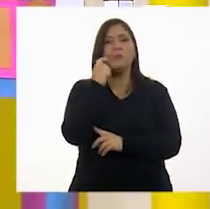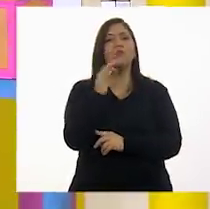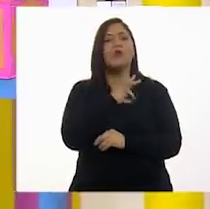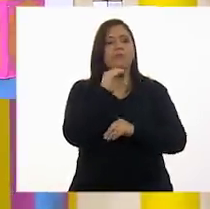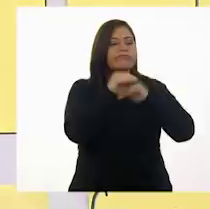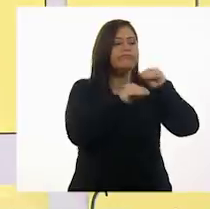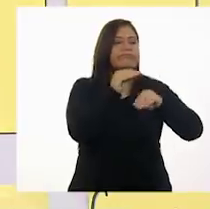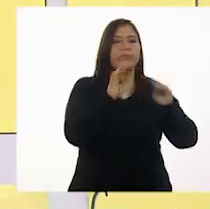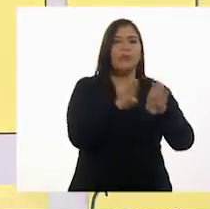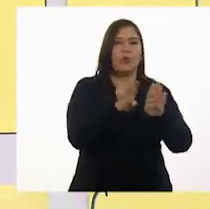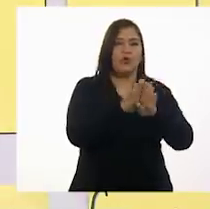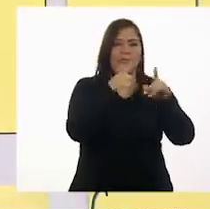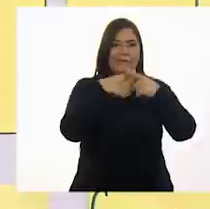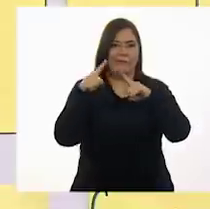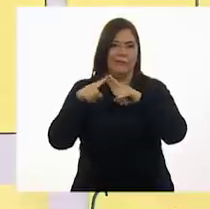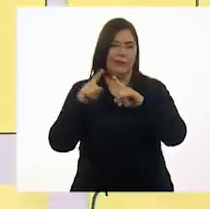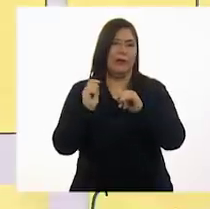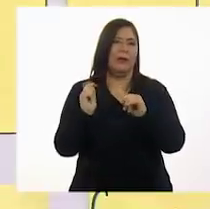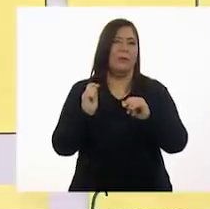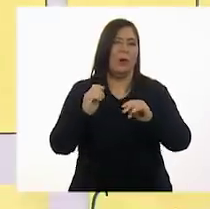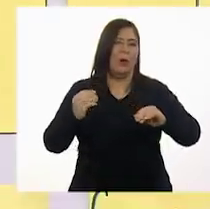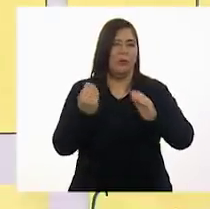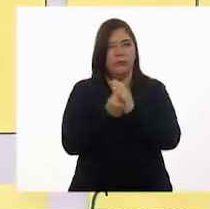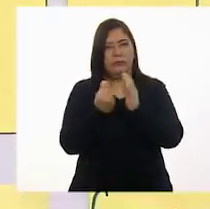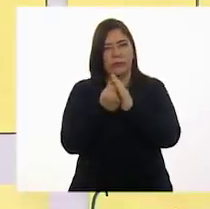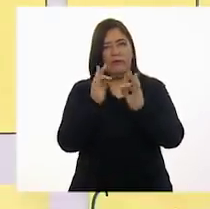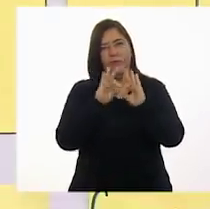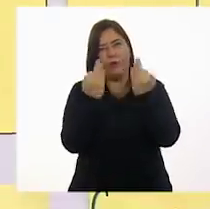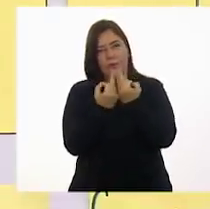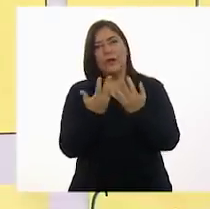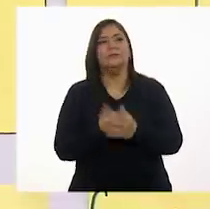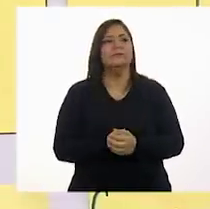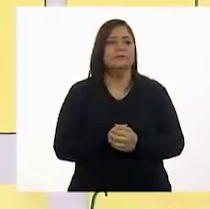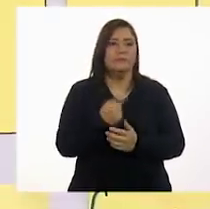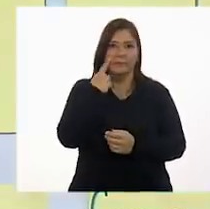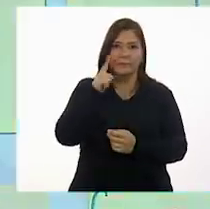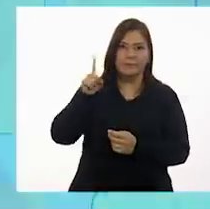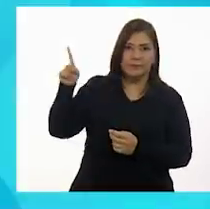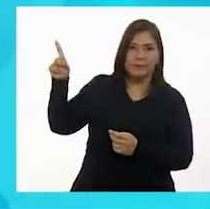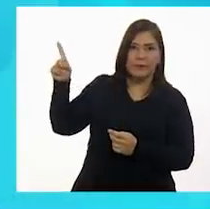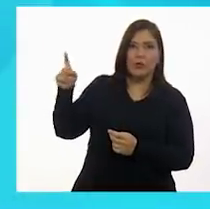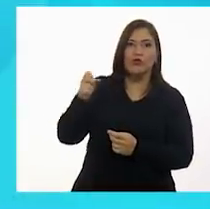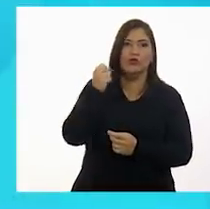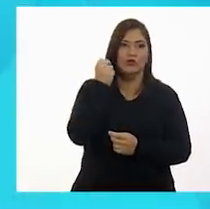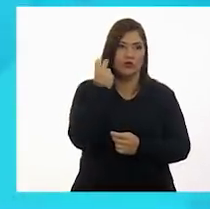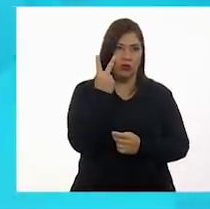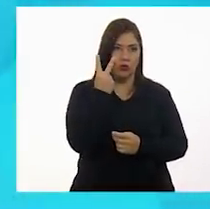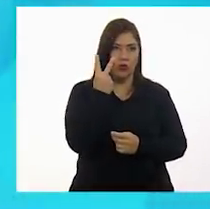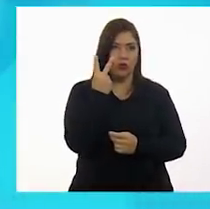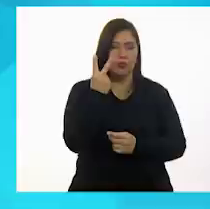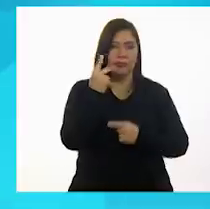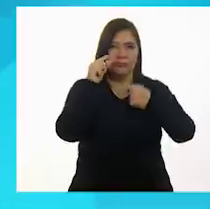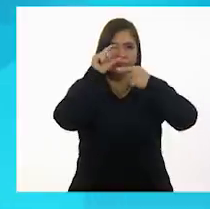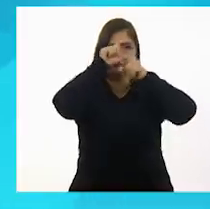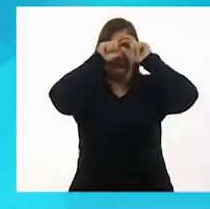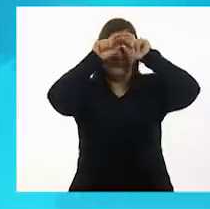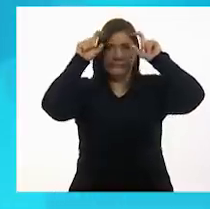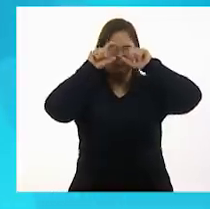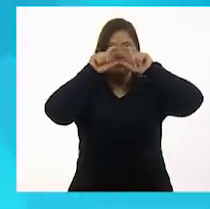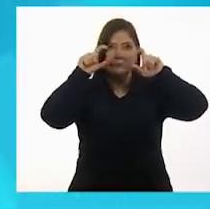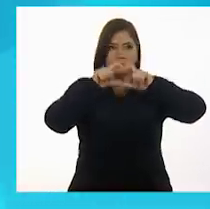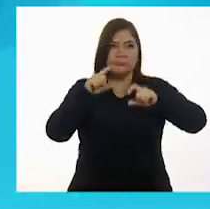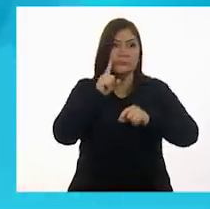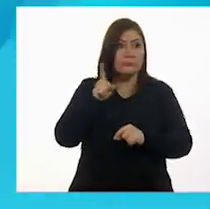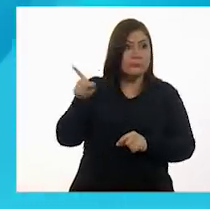geométricas. Ahí llevamos 2. 2. Muy bien, tiene 2 caras.